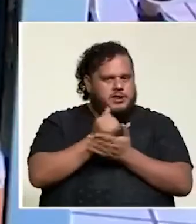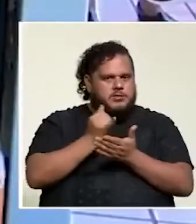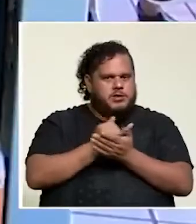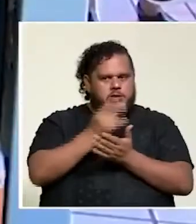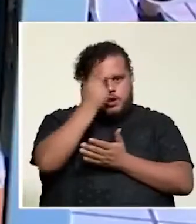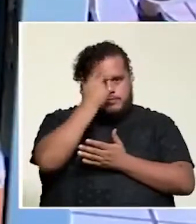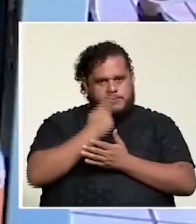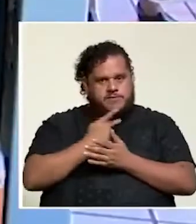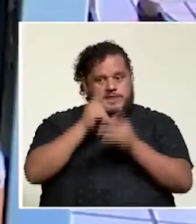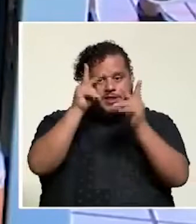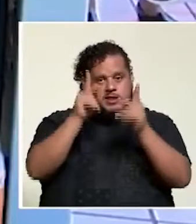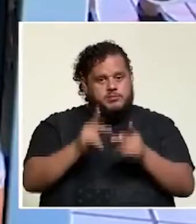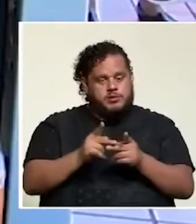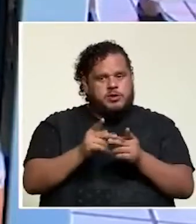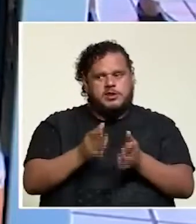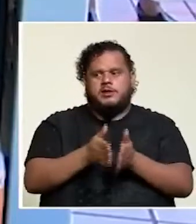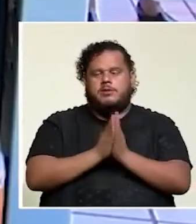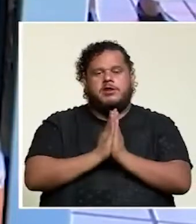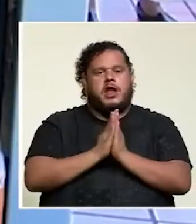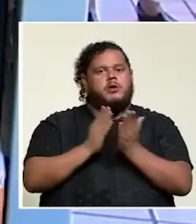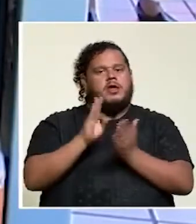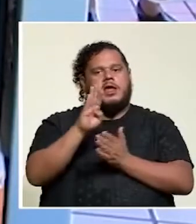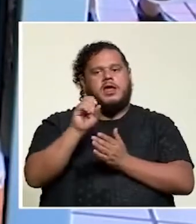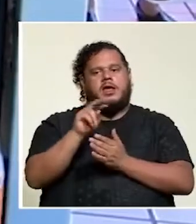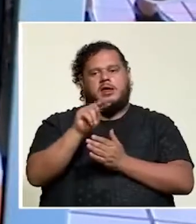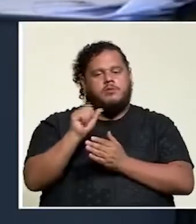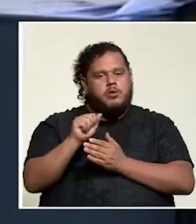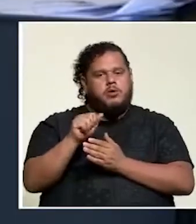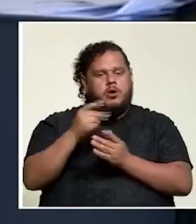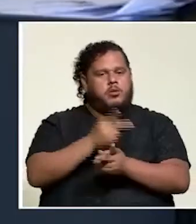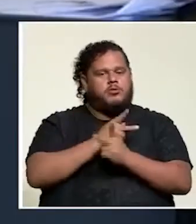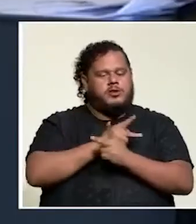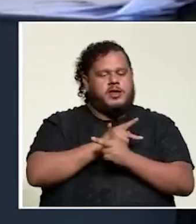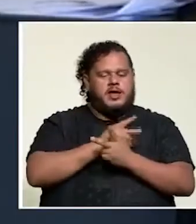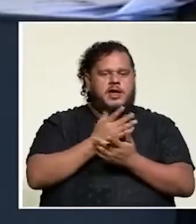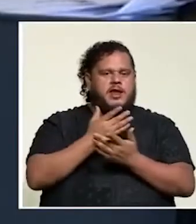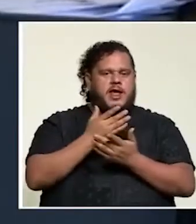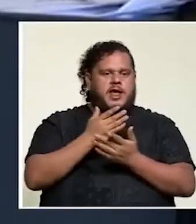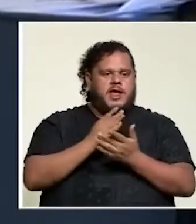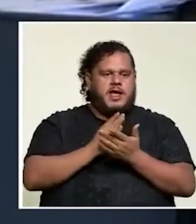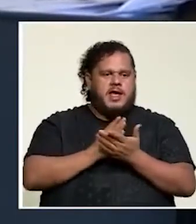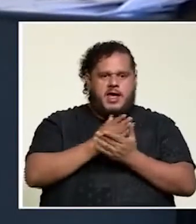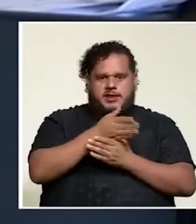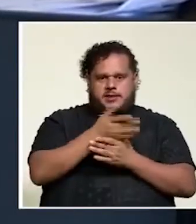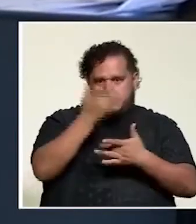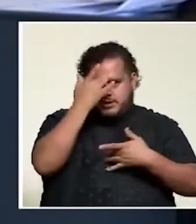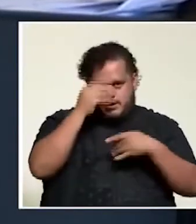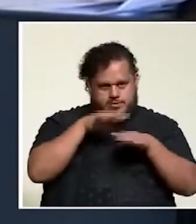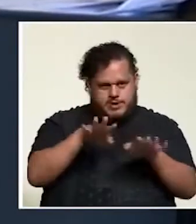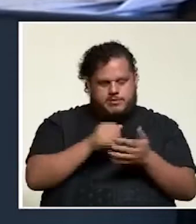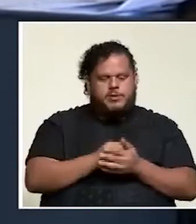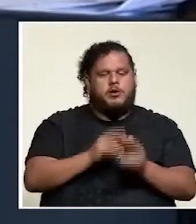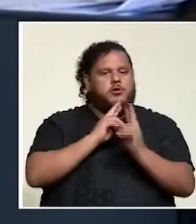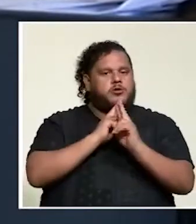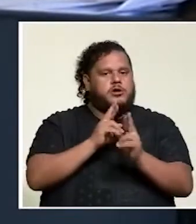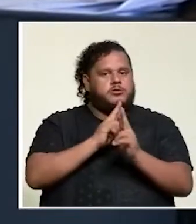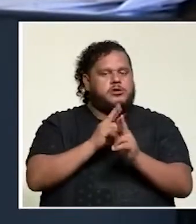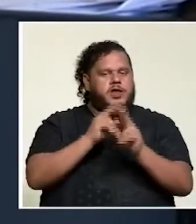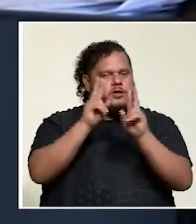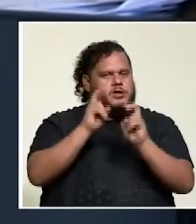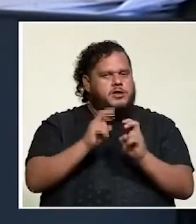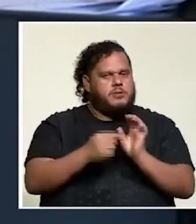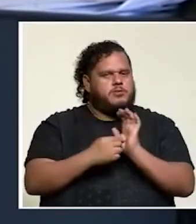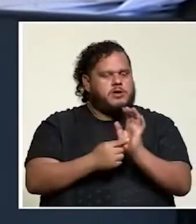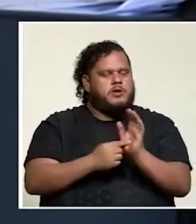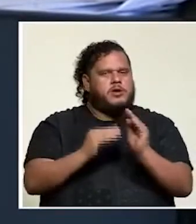de las personas que solicitaron el bono proteger durante la pandemia. Los resultados del análisis mostraron